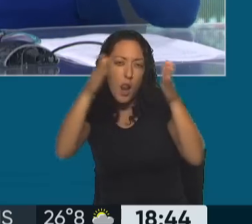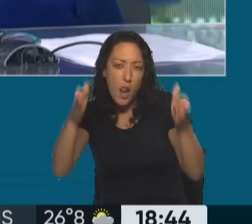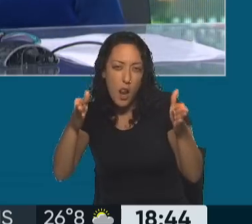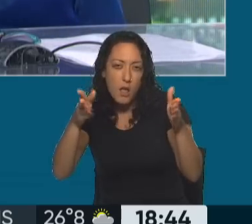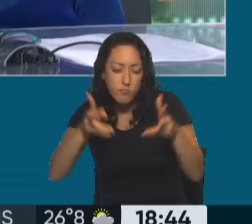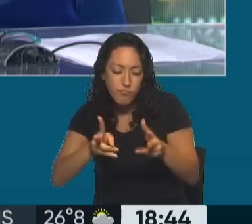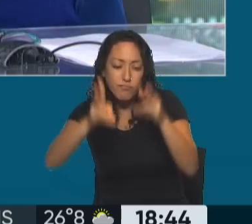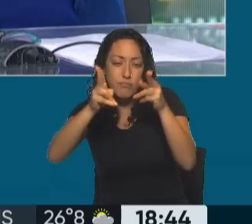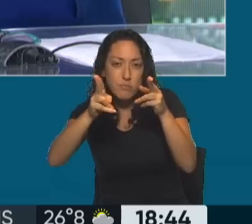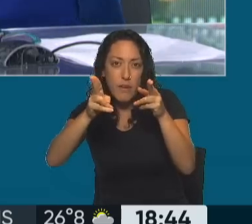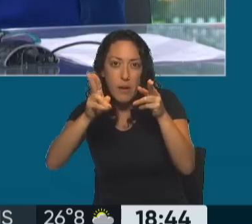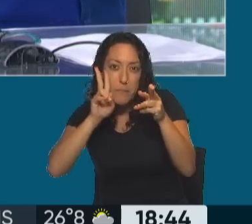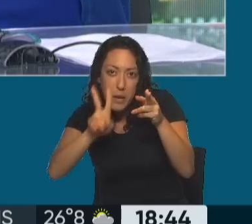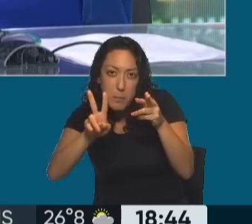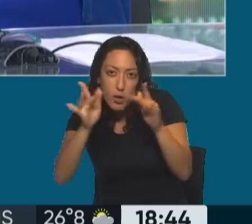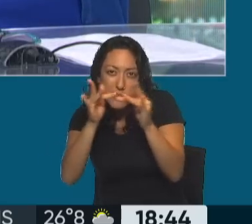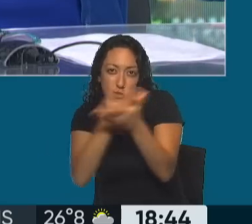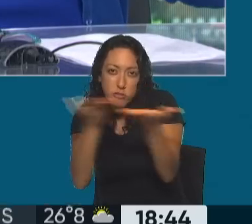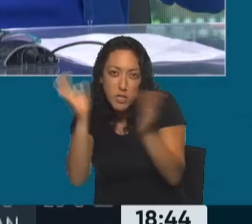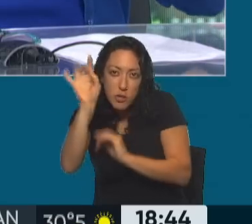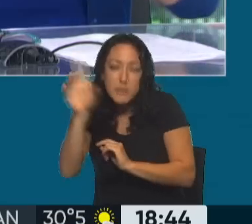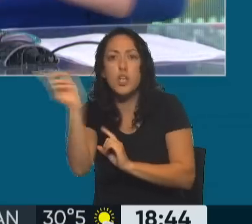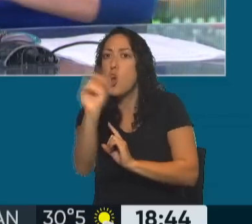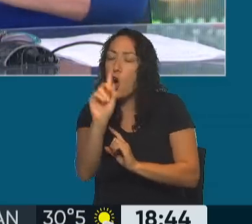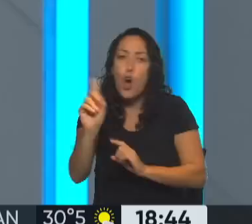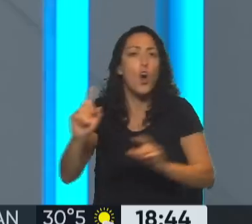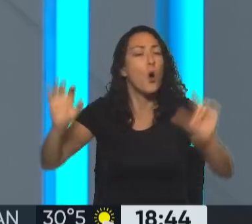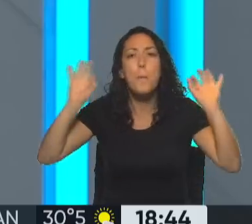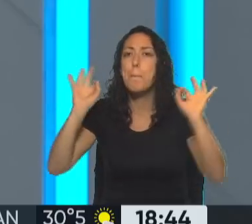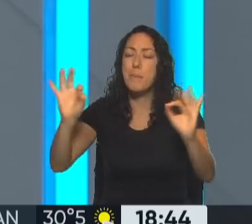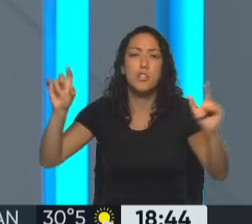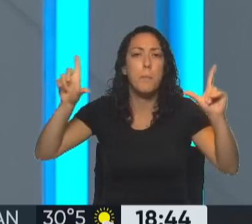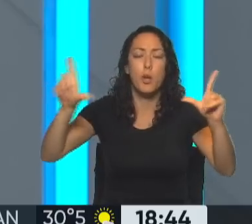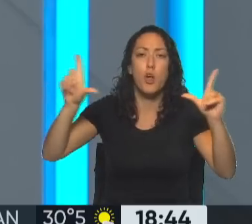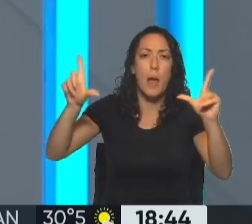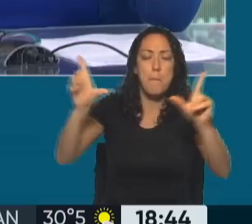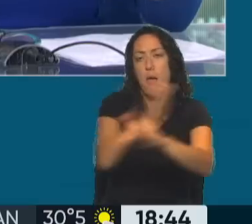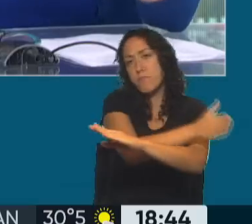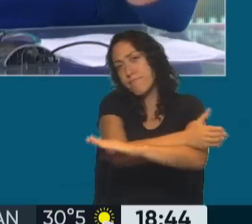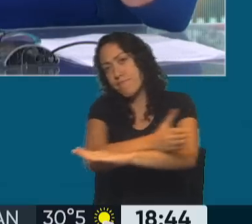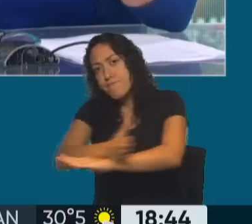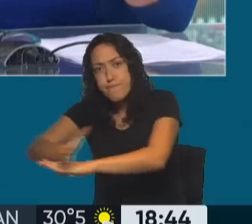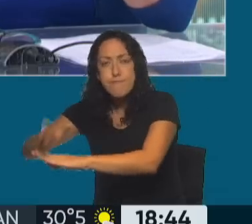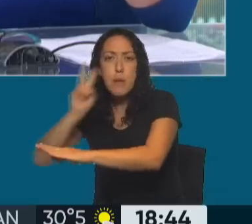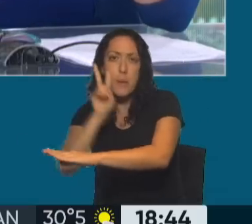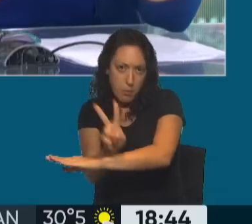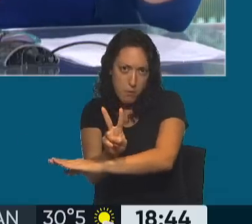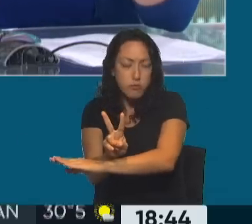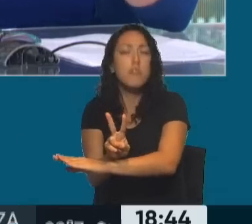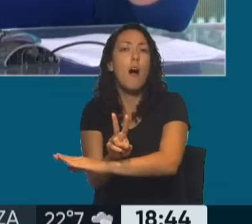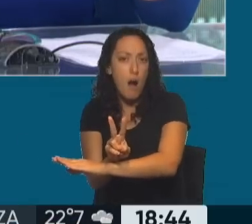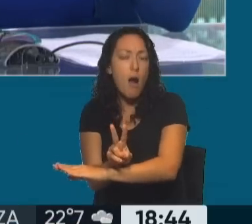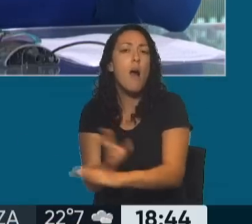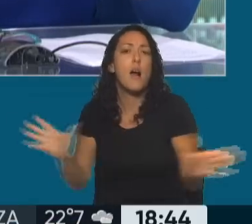que pudo haber circulado por redes, sino todo el programa. ¿Ya le hicieron eso? Todo el programa, sí, esto está completo y ahora está en manos de